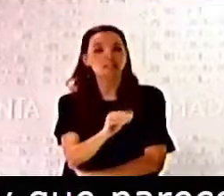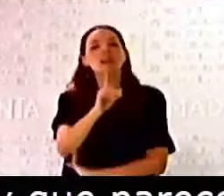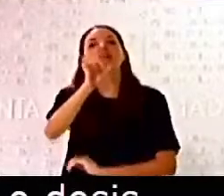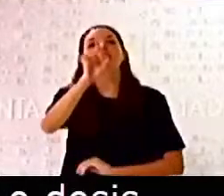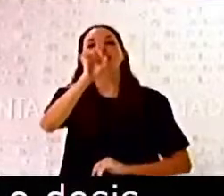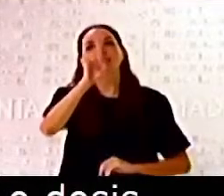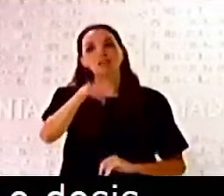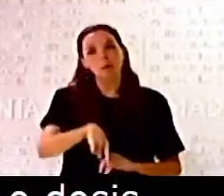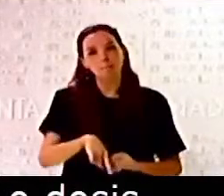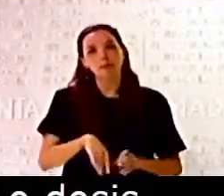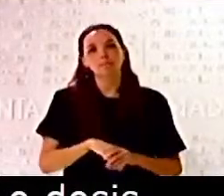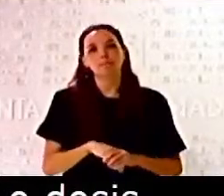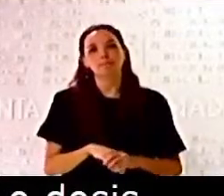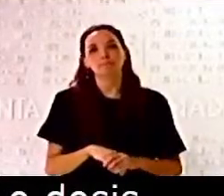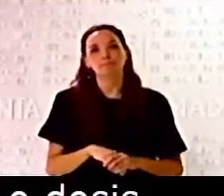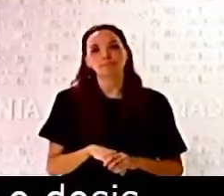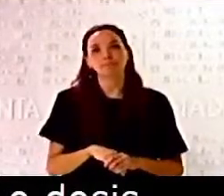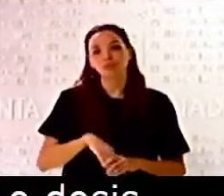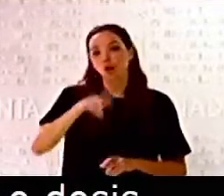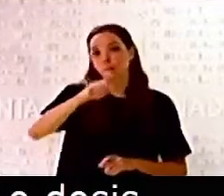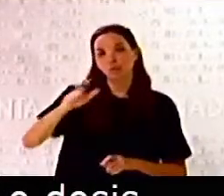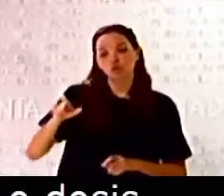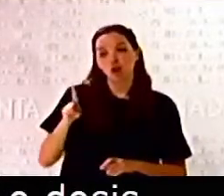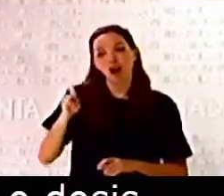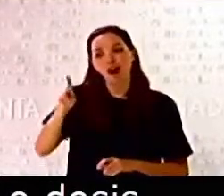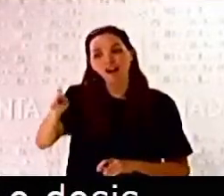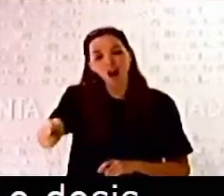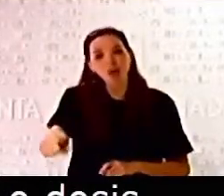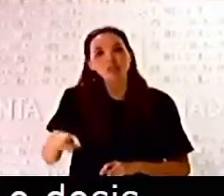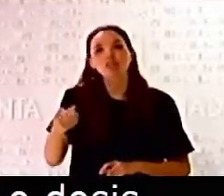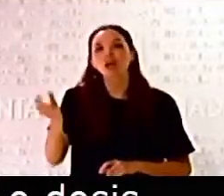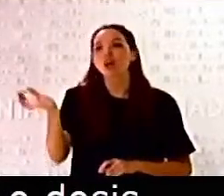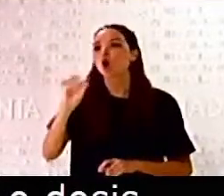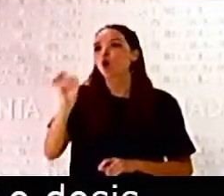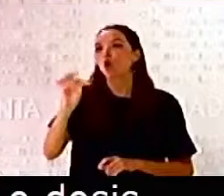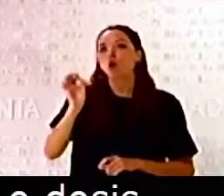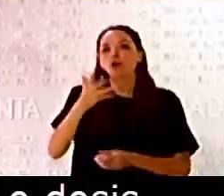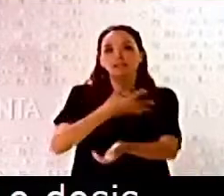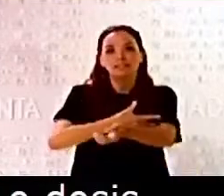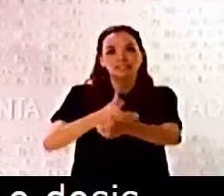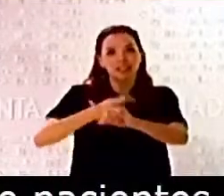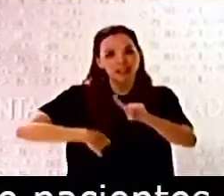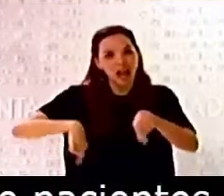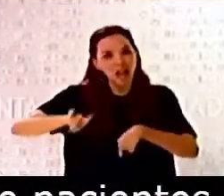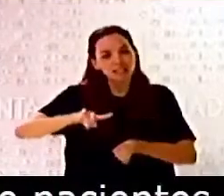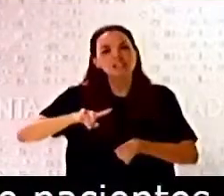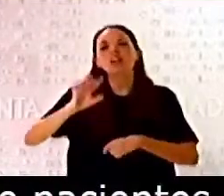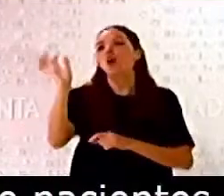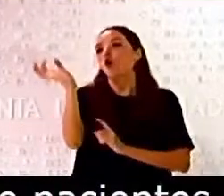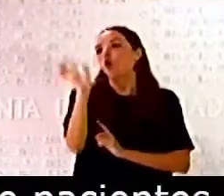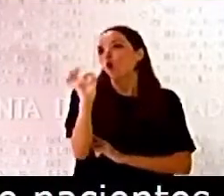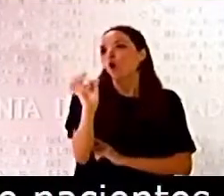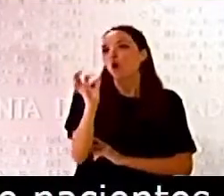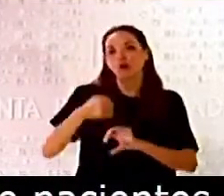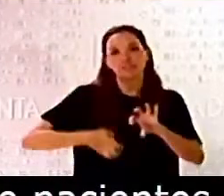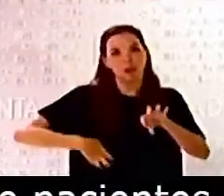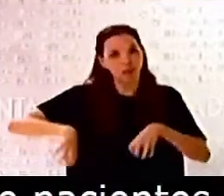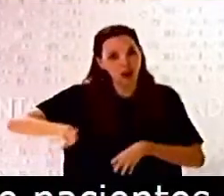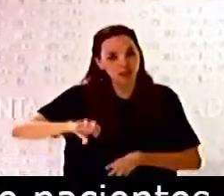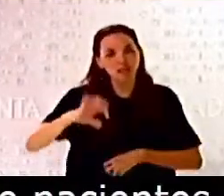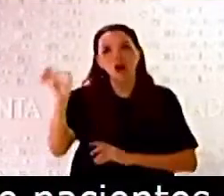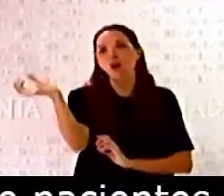también al resto de pacientes oncológicos, pacientes que están en diálisis, aparte de los pacientes trasplantados,